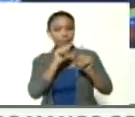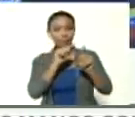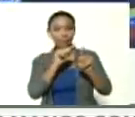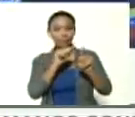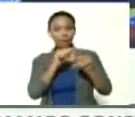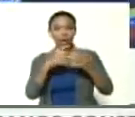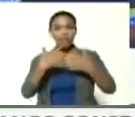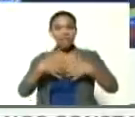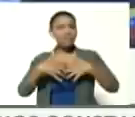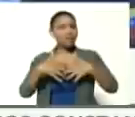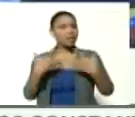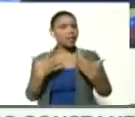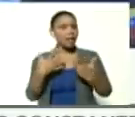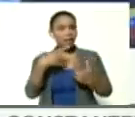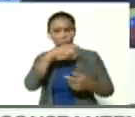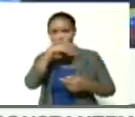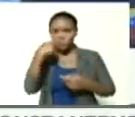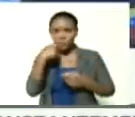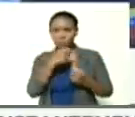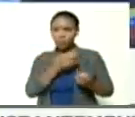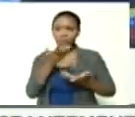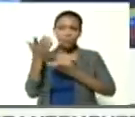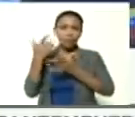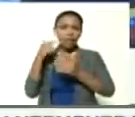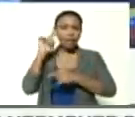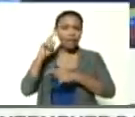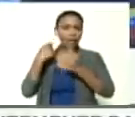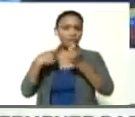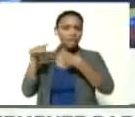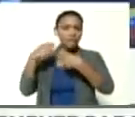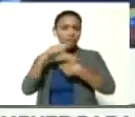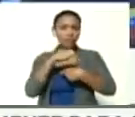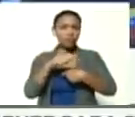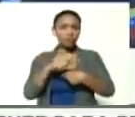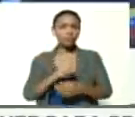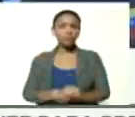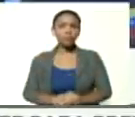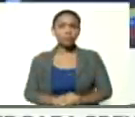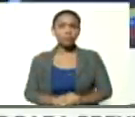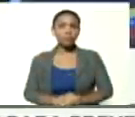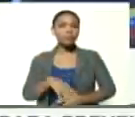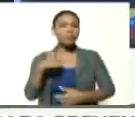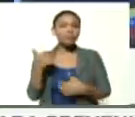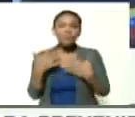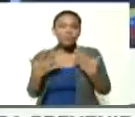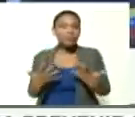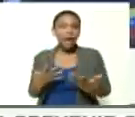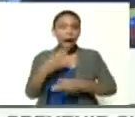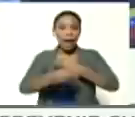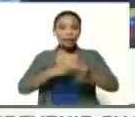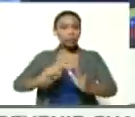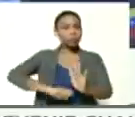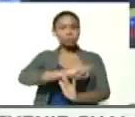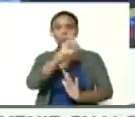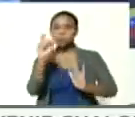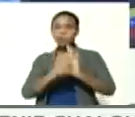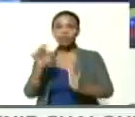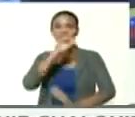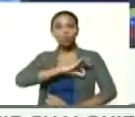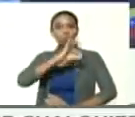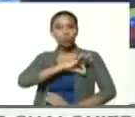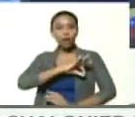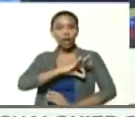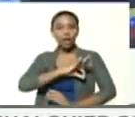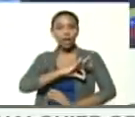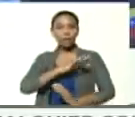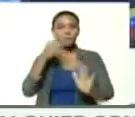la industria del narcotráfico, la industria de la droga, que ha permeado por completo la sociedad